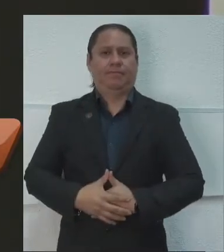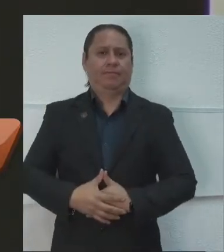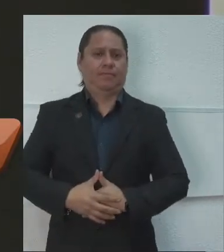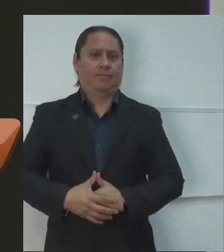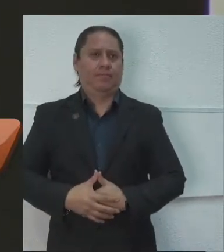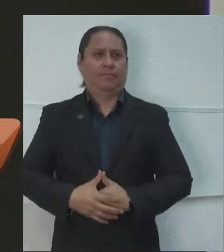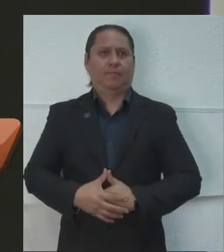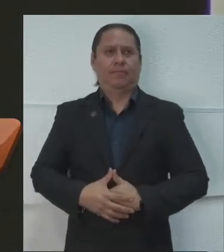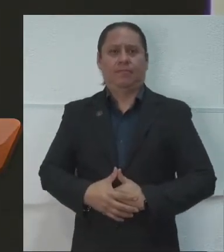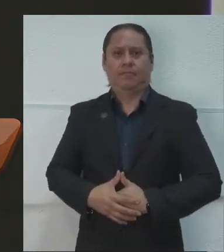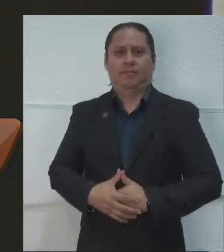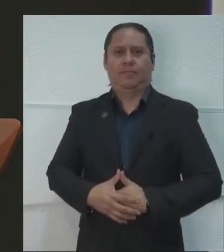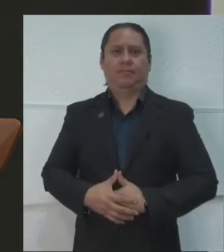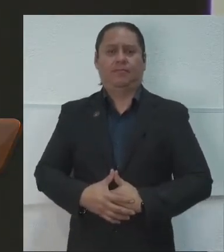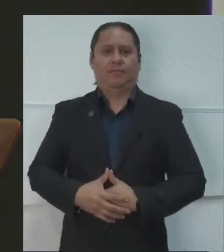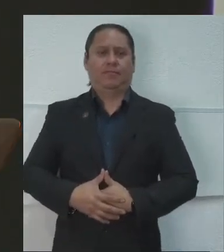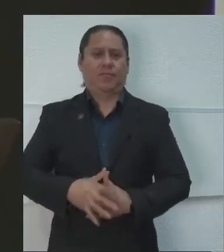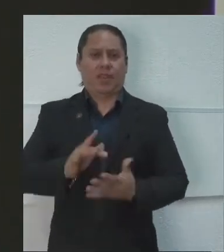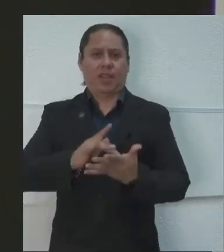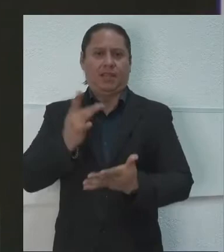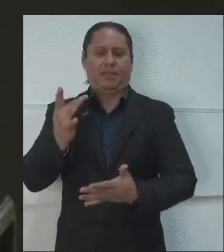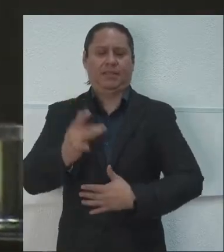chaspati balabotanita tulutul. Muchas gracias.